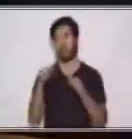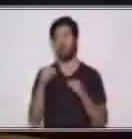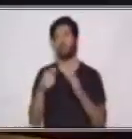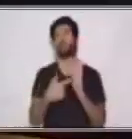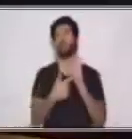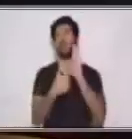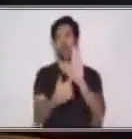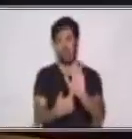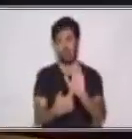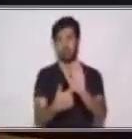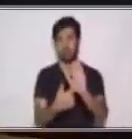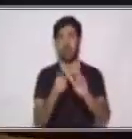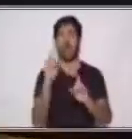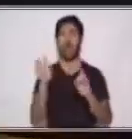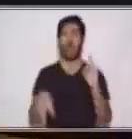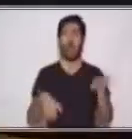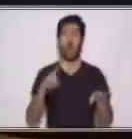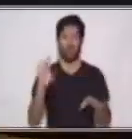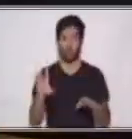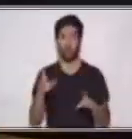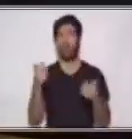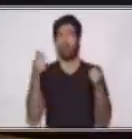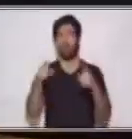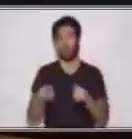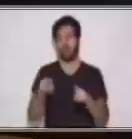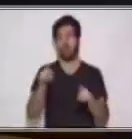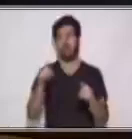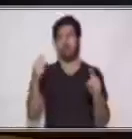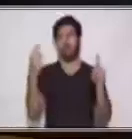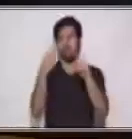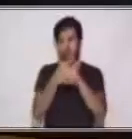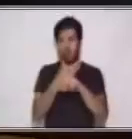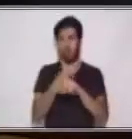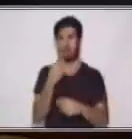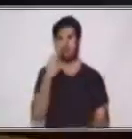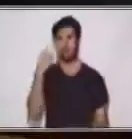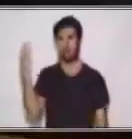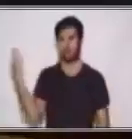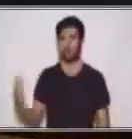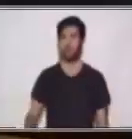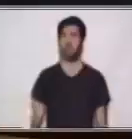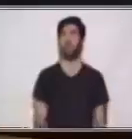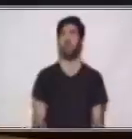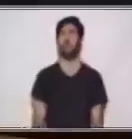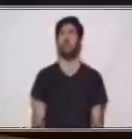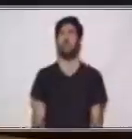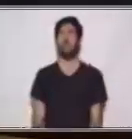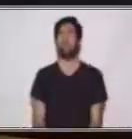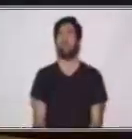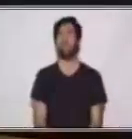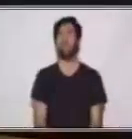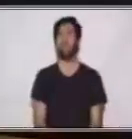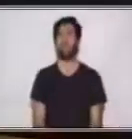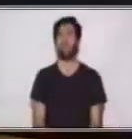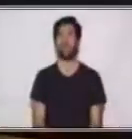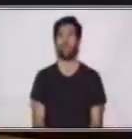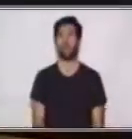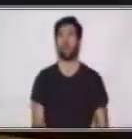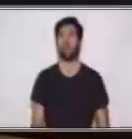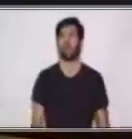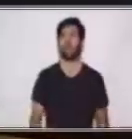errores que se pueden cometer o en el momento de escribir mayúsculas. El primer error